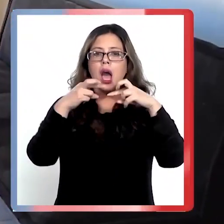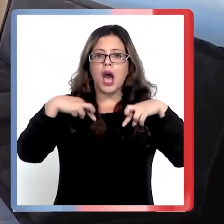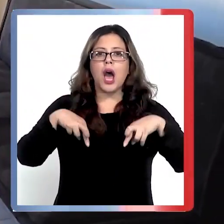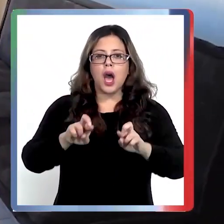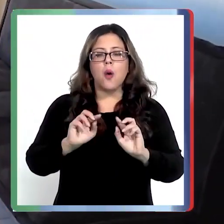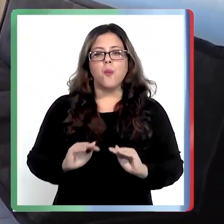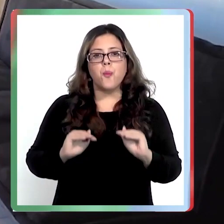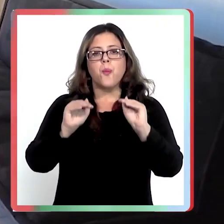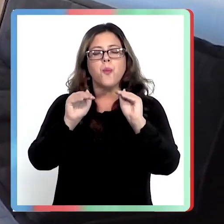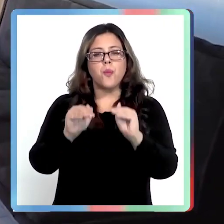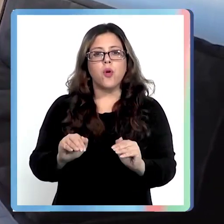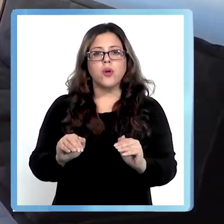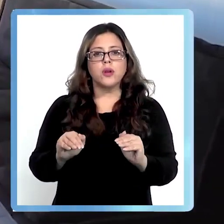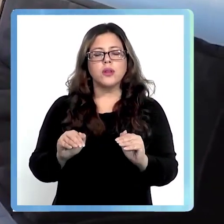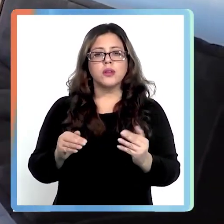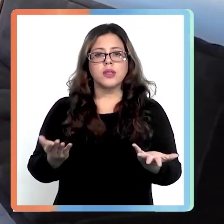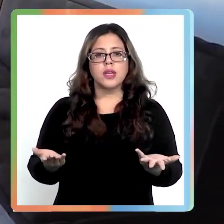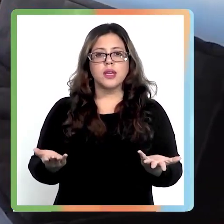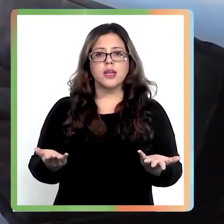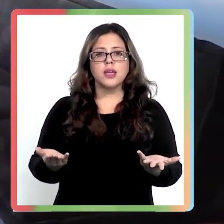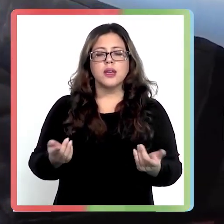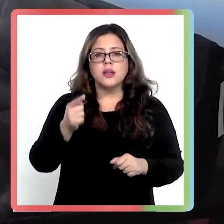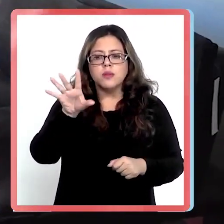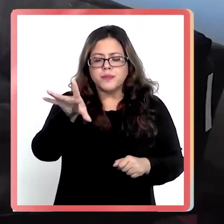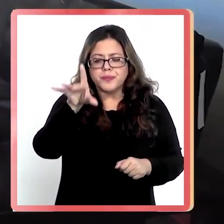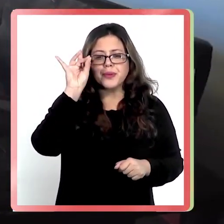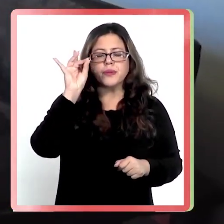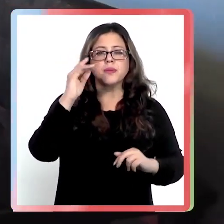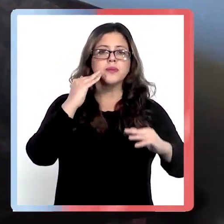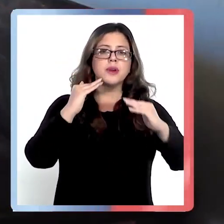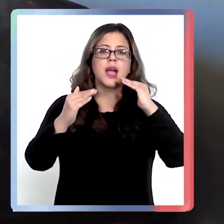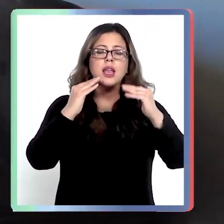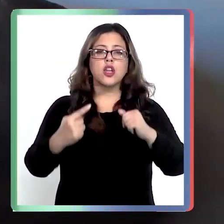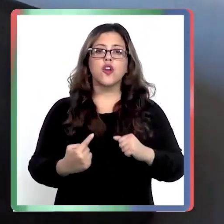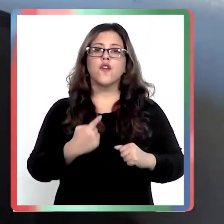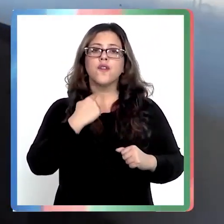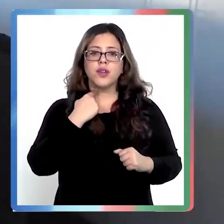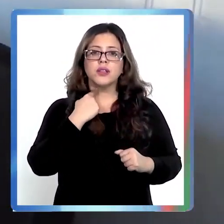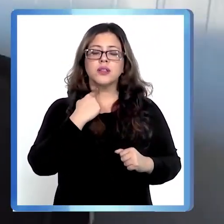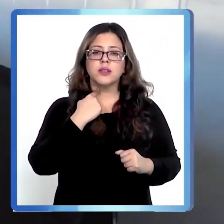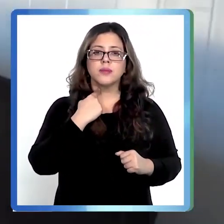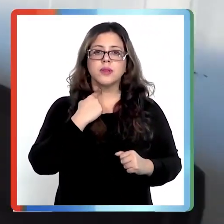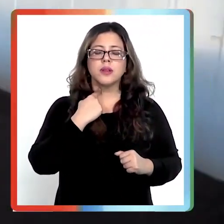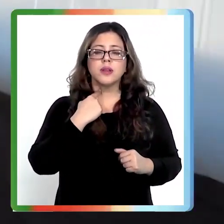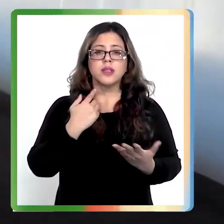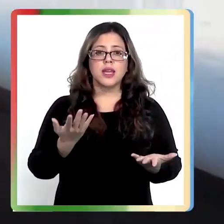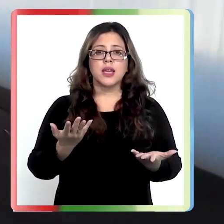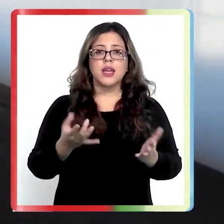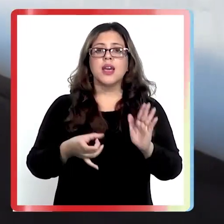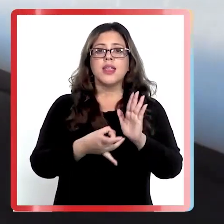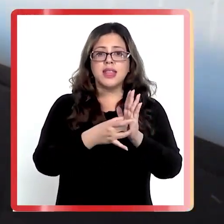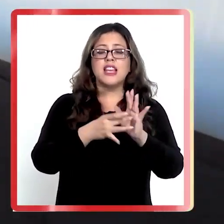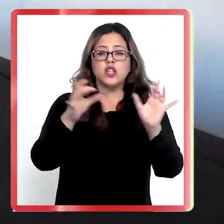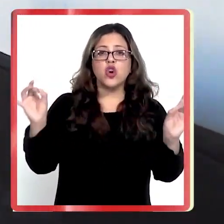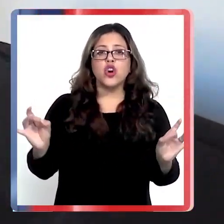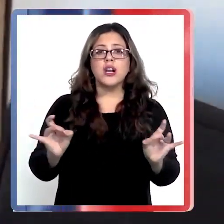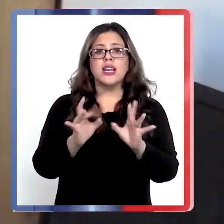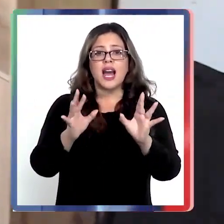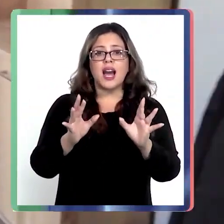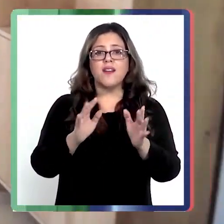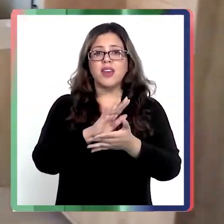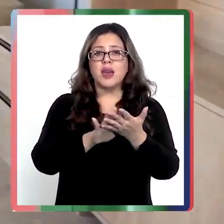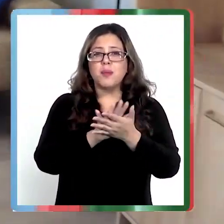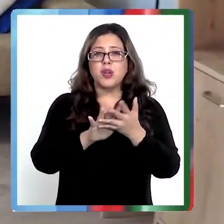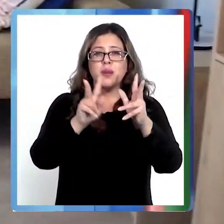de poder apoyar justamente el detectar niños que hayan sido víctimas o que estén siendo víctimas de delitos tan graves como son